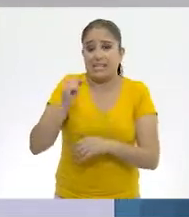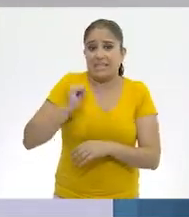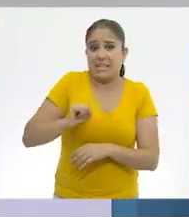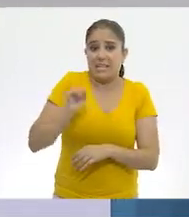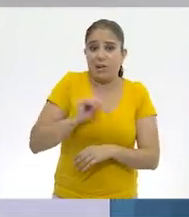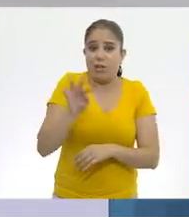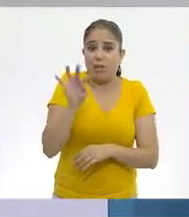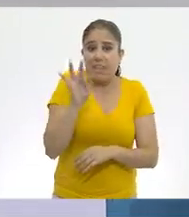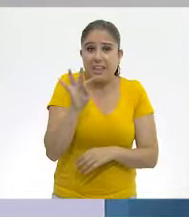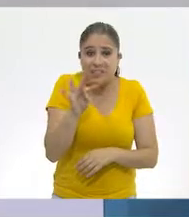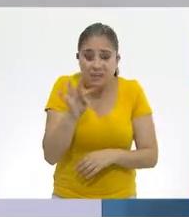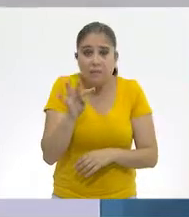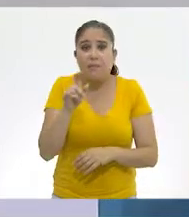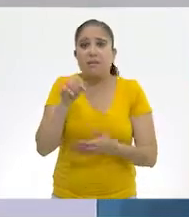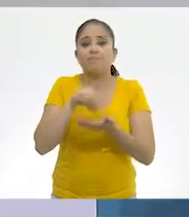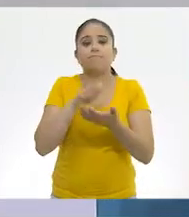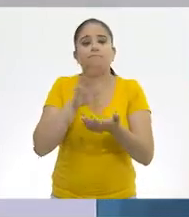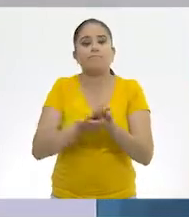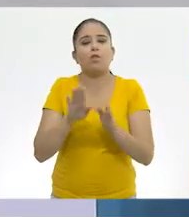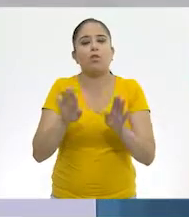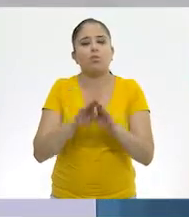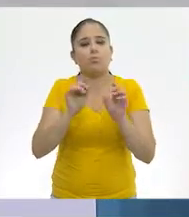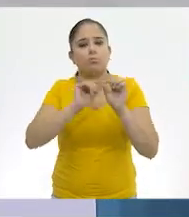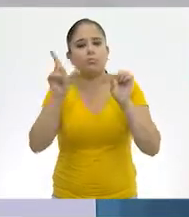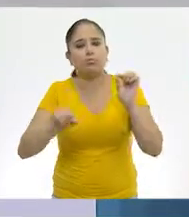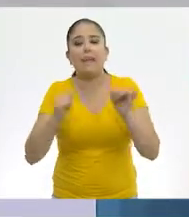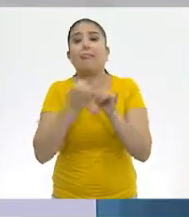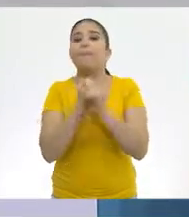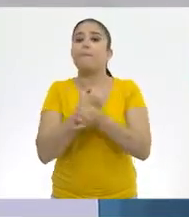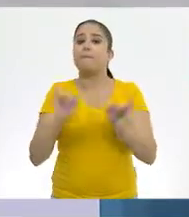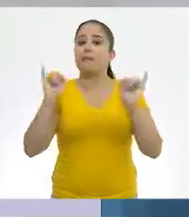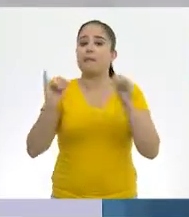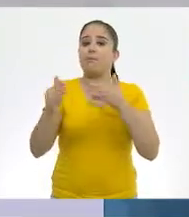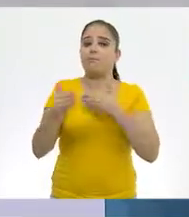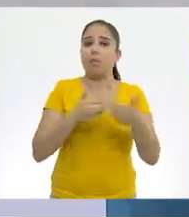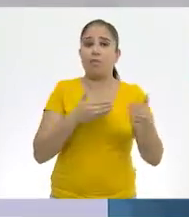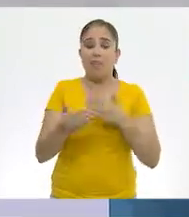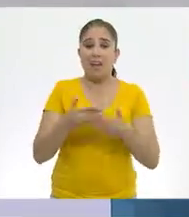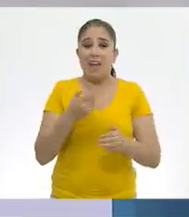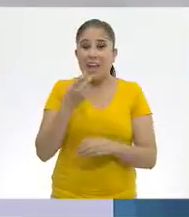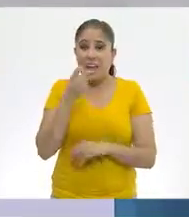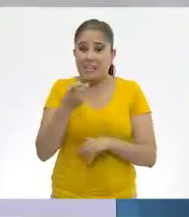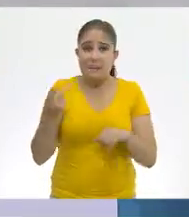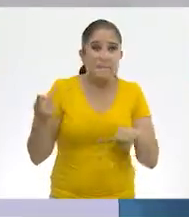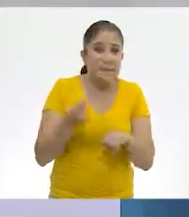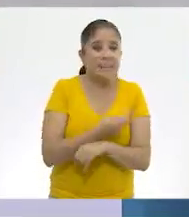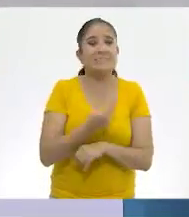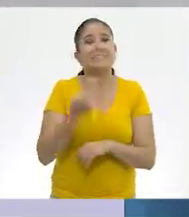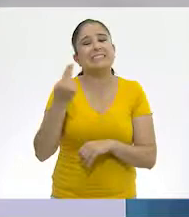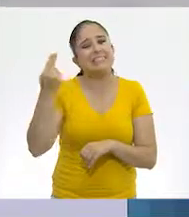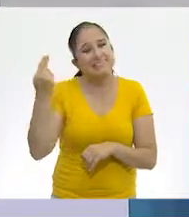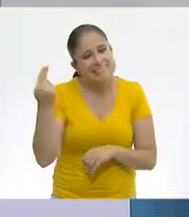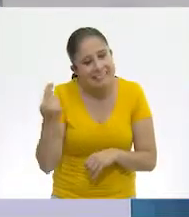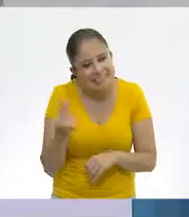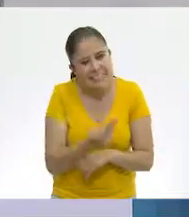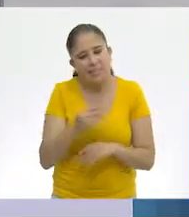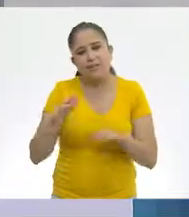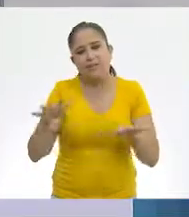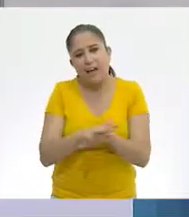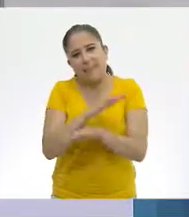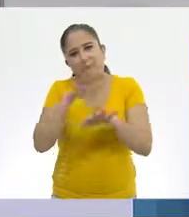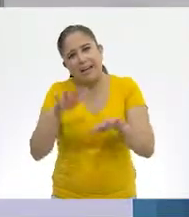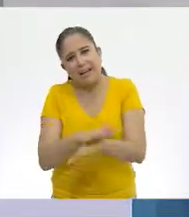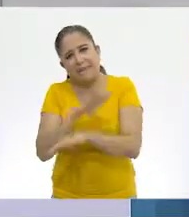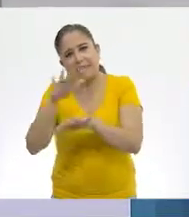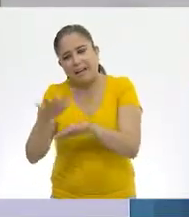logró establecerse como una nación independiente y moderna. Pero para que eso sucediera fue necesario pasar por muchos cambios.